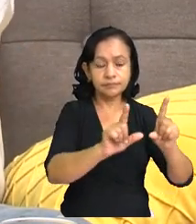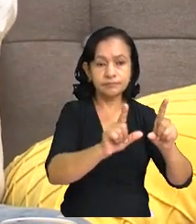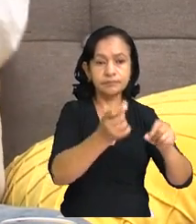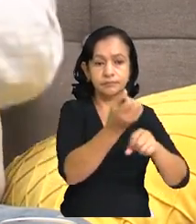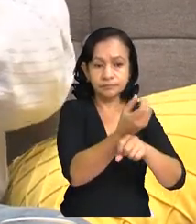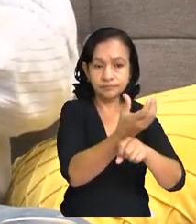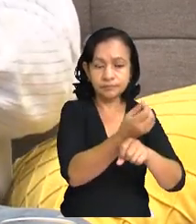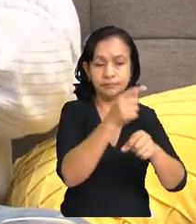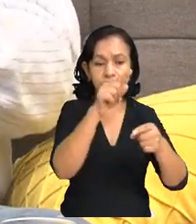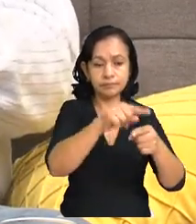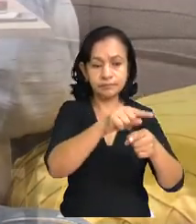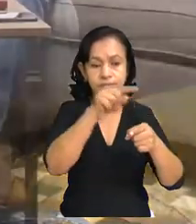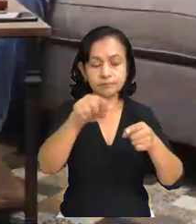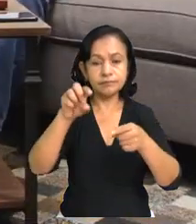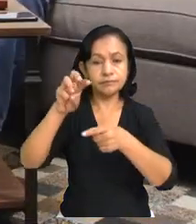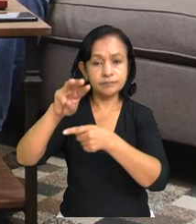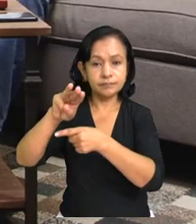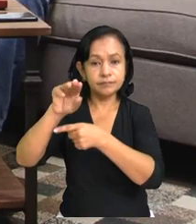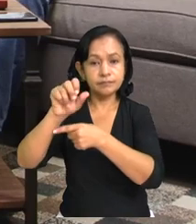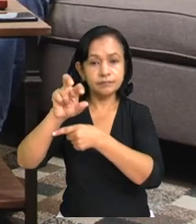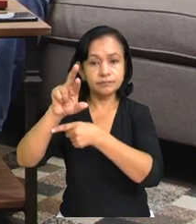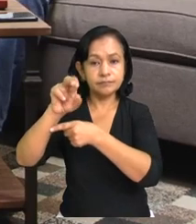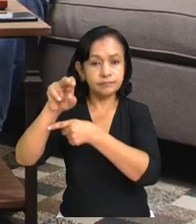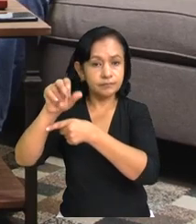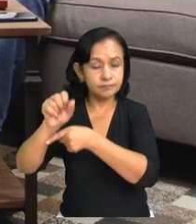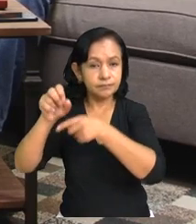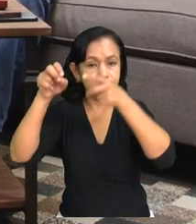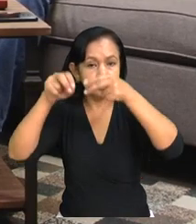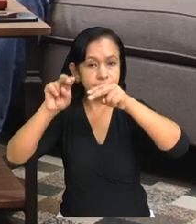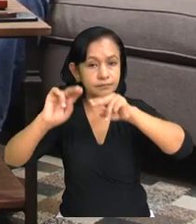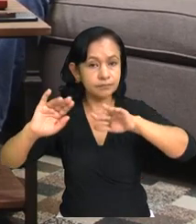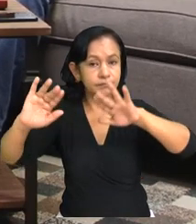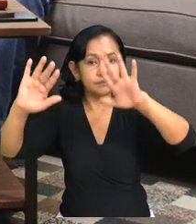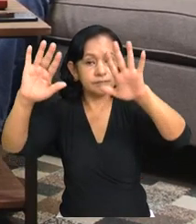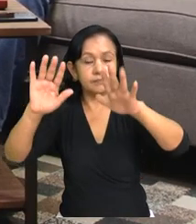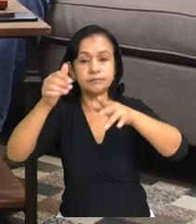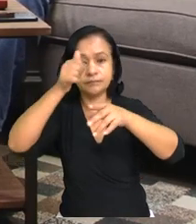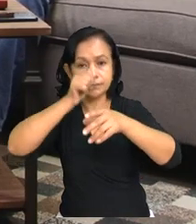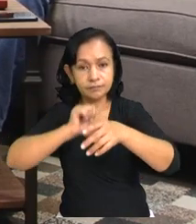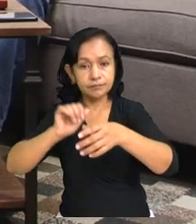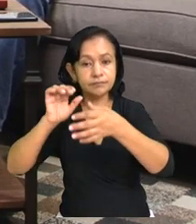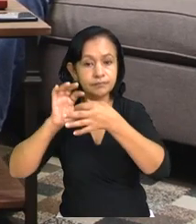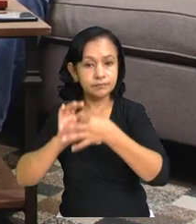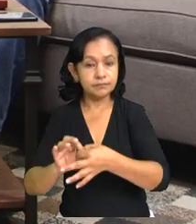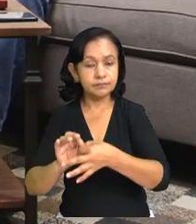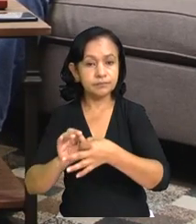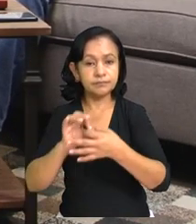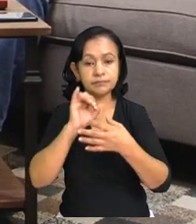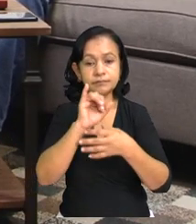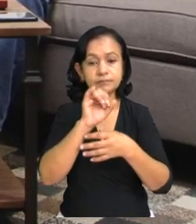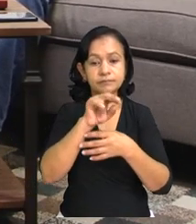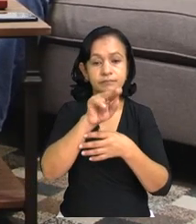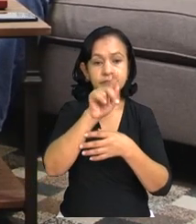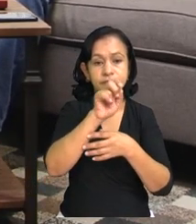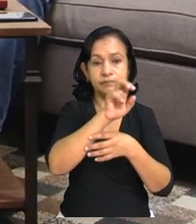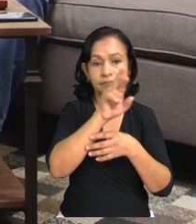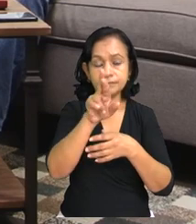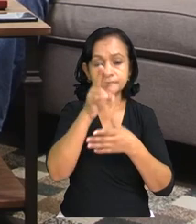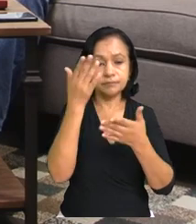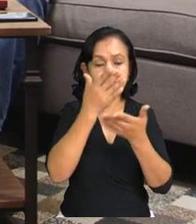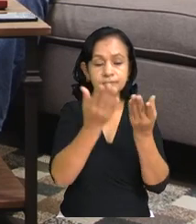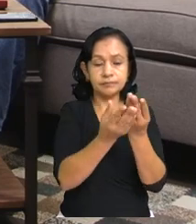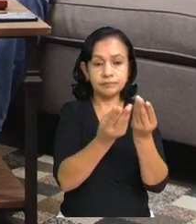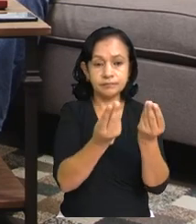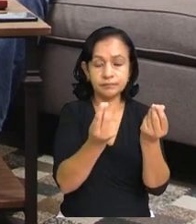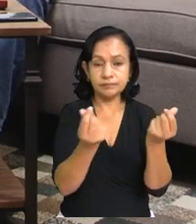alcaldías. Marena maneja el tema de los recursos naturales, incluyendo el recurso agua. INETER trabaja el estudio